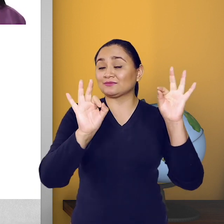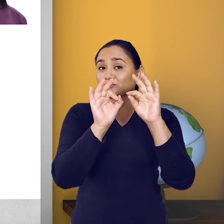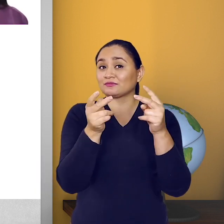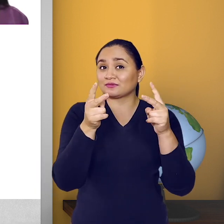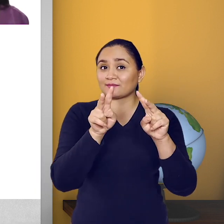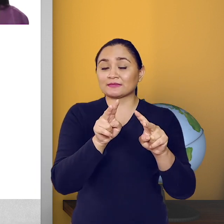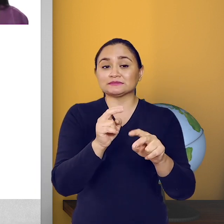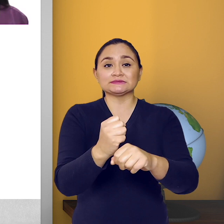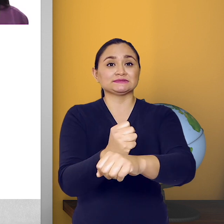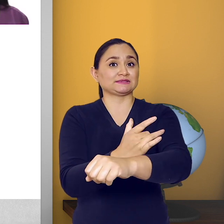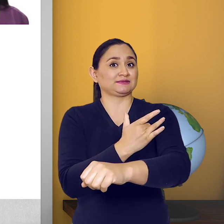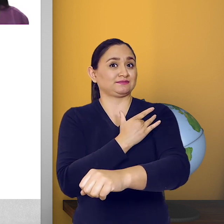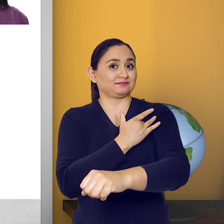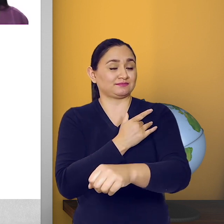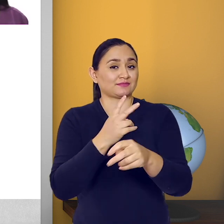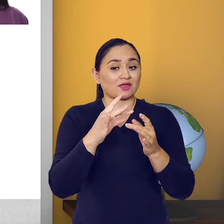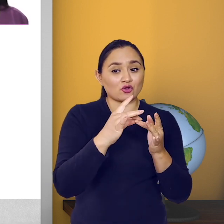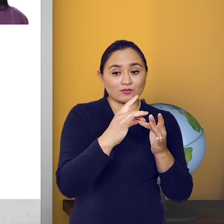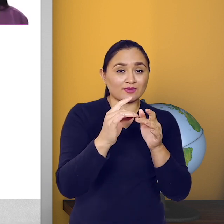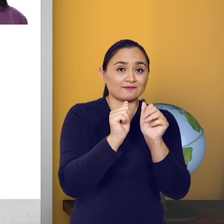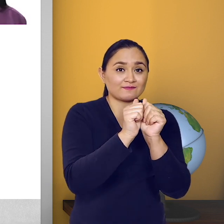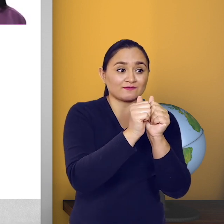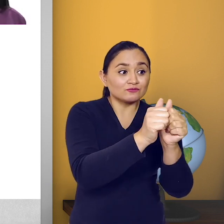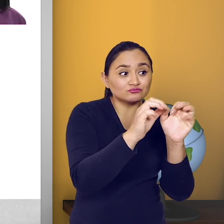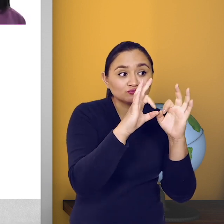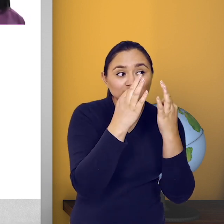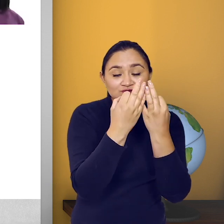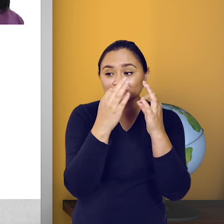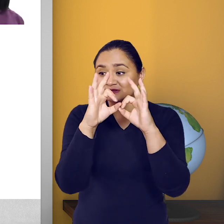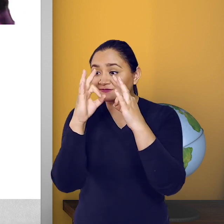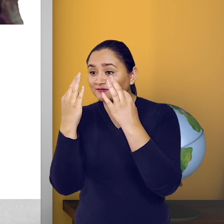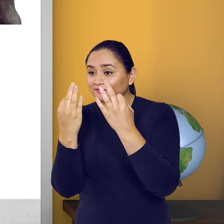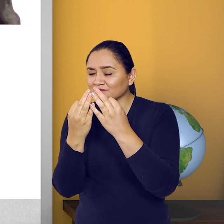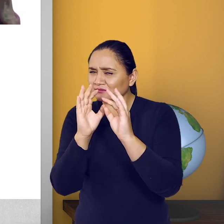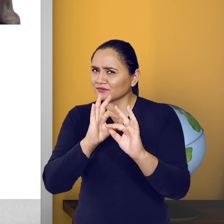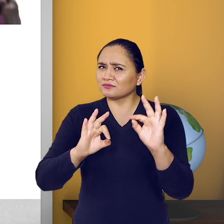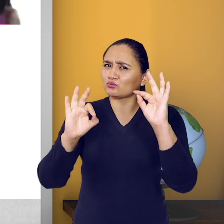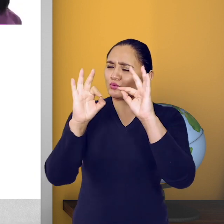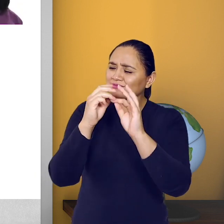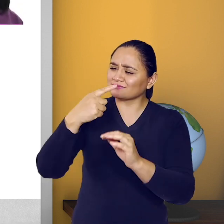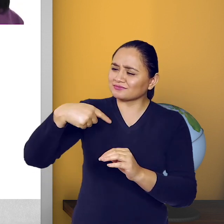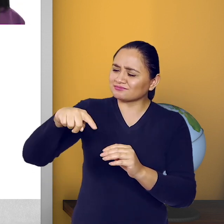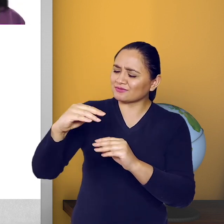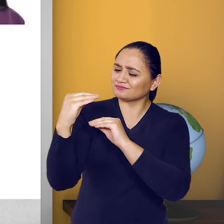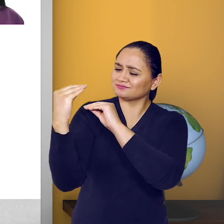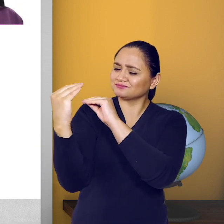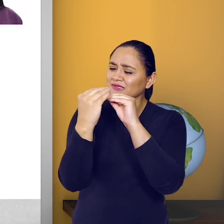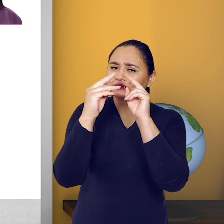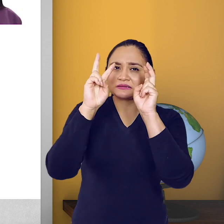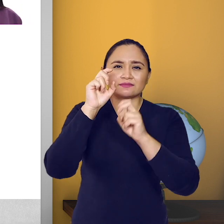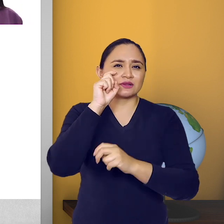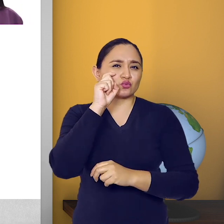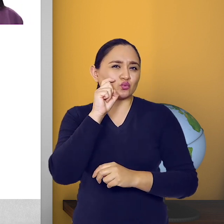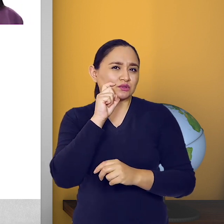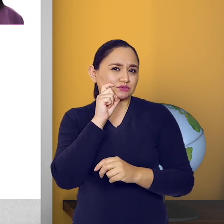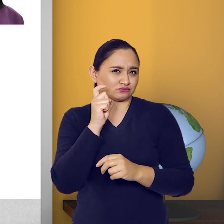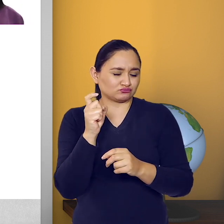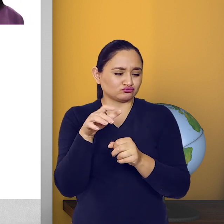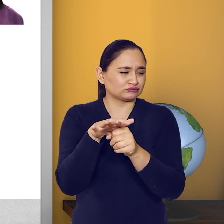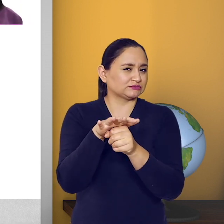también sensibilizar y acompañar a las familias en la importancia de la educación sexual